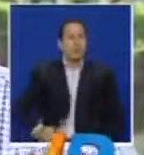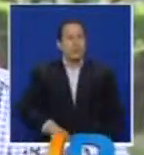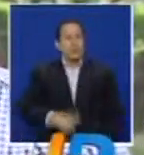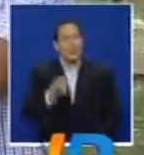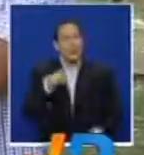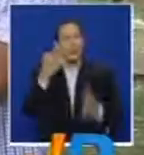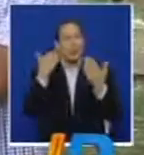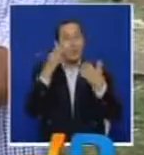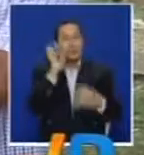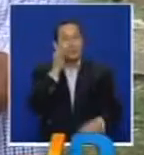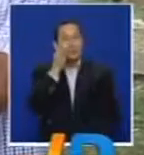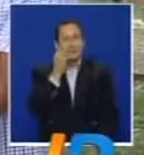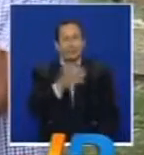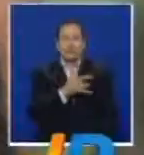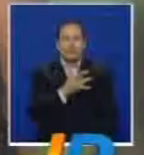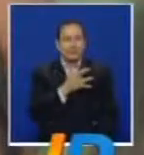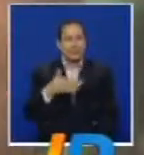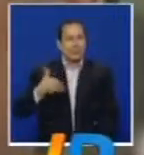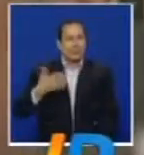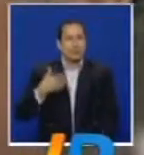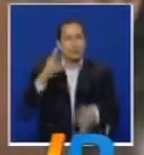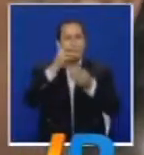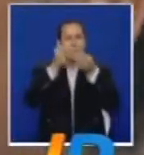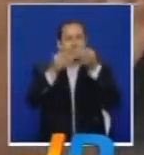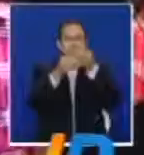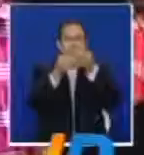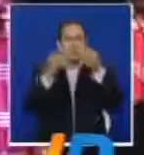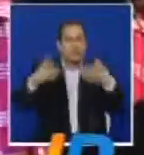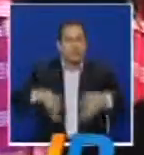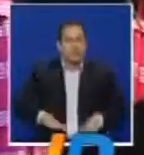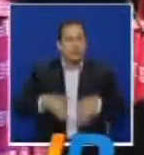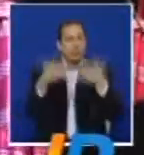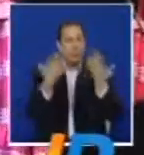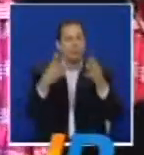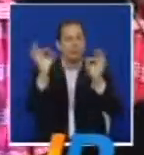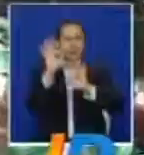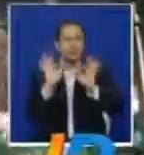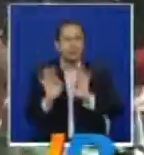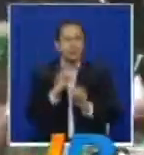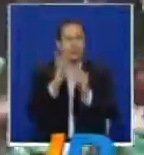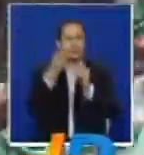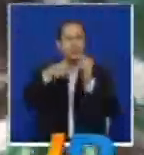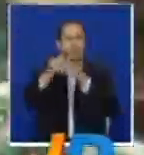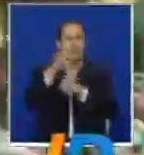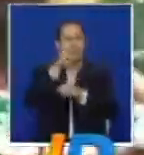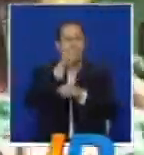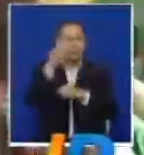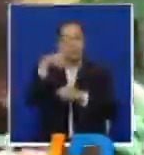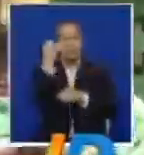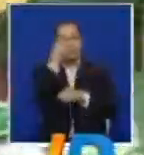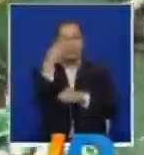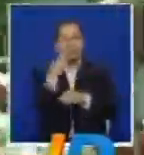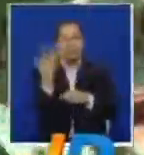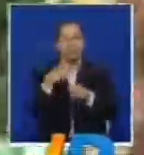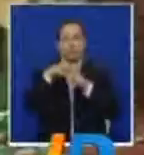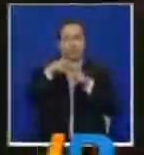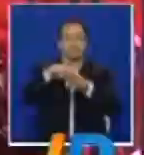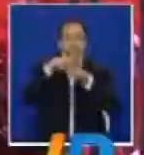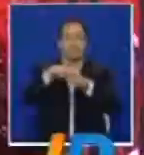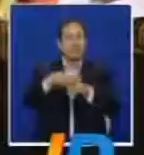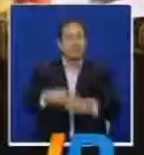allá rico. El músico nacido en Guapi prepara un show especial para el homenaje que se realizará el domingo 22 de septiembre en las canchas